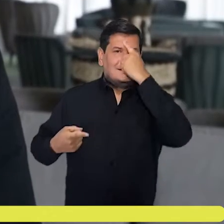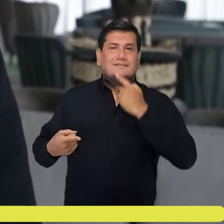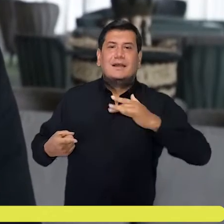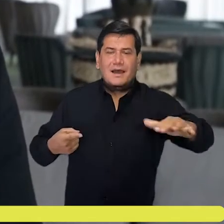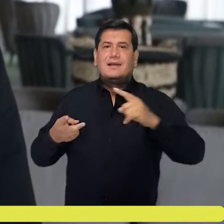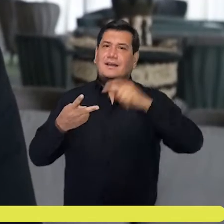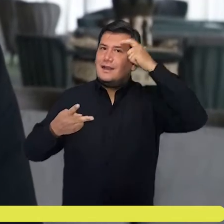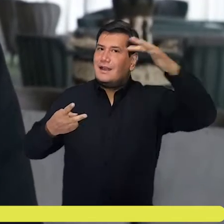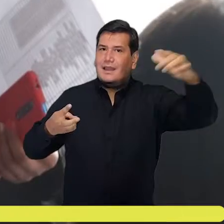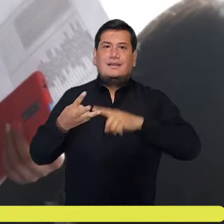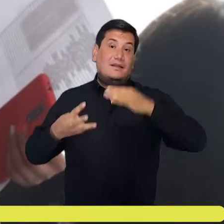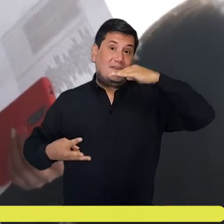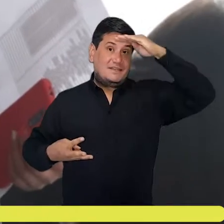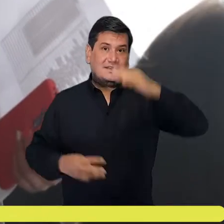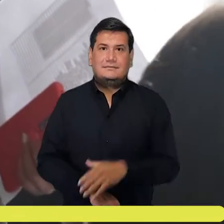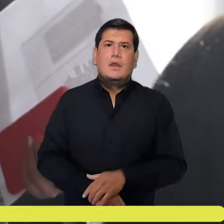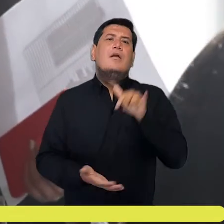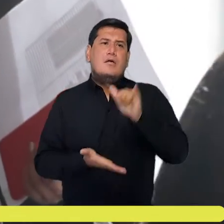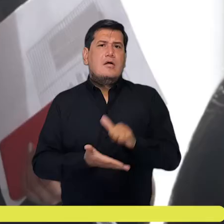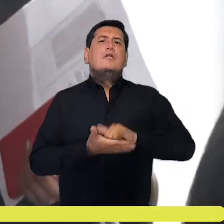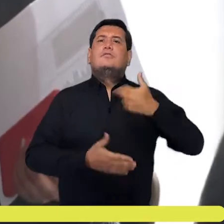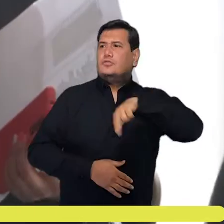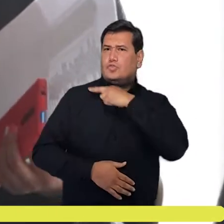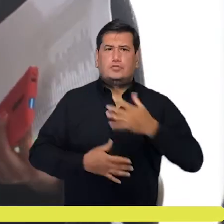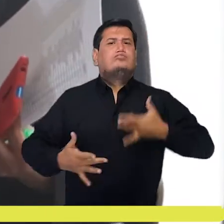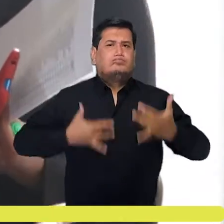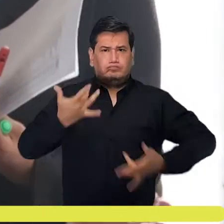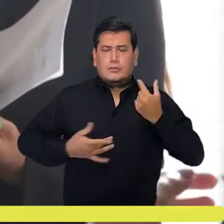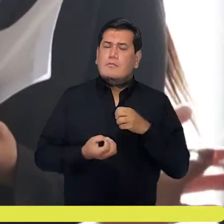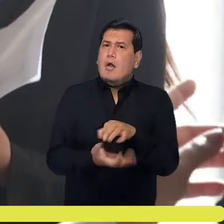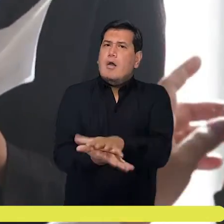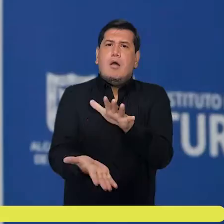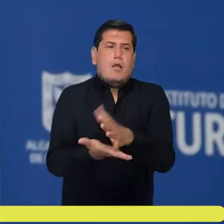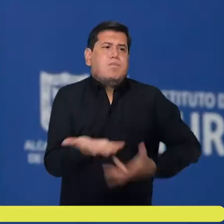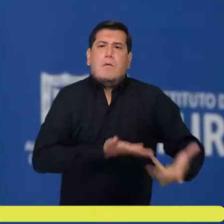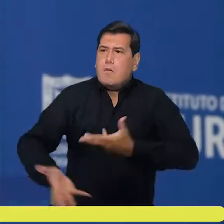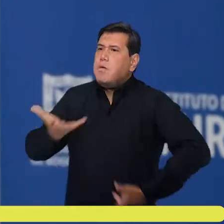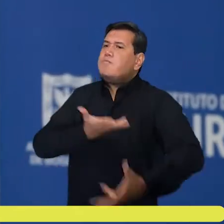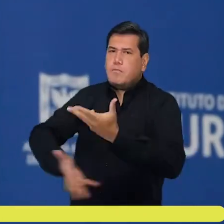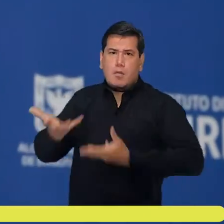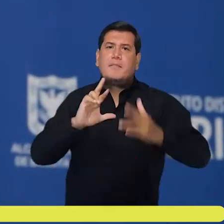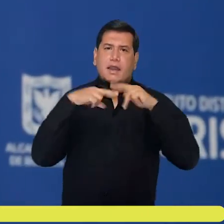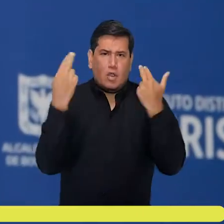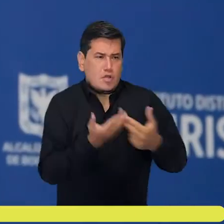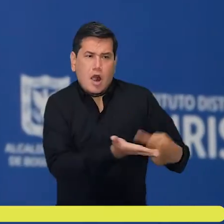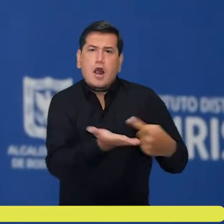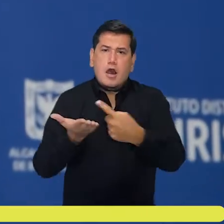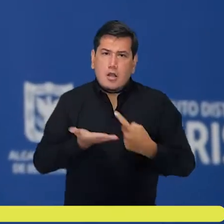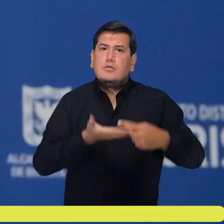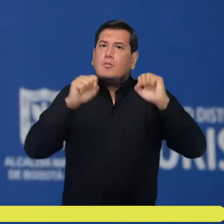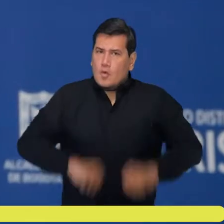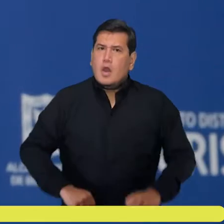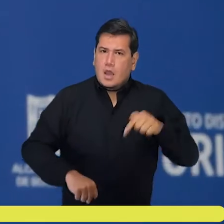Santa Marta, Cartagena, Medellín. Esto nos está generando mucha confianza de saber que podemos hacer eventos presenciales que